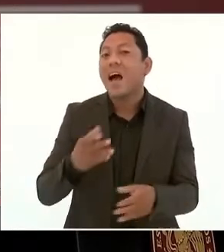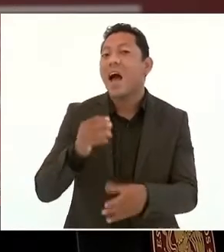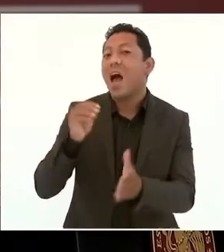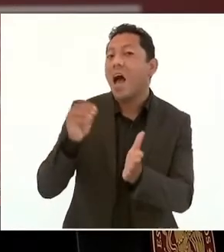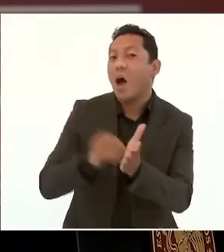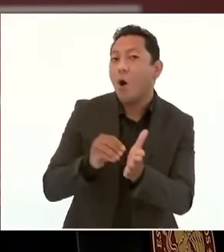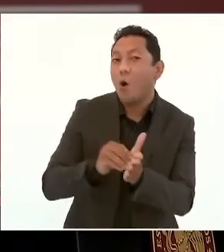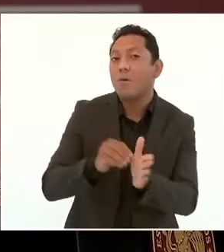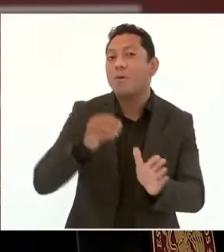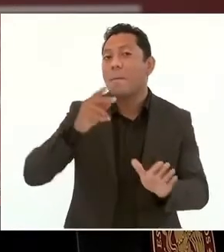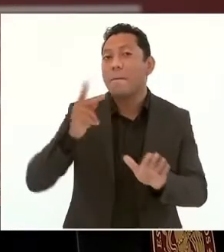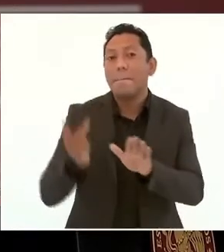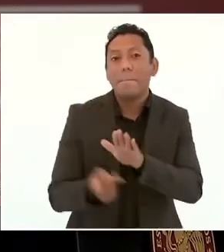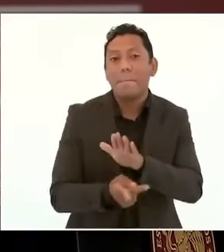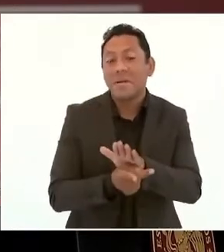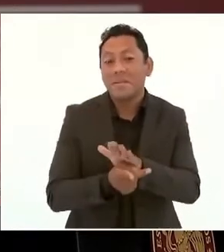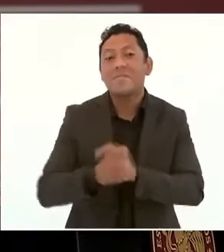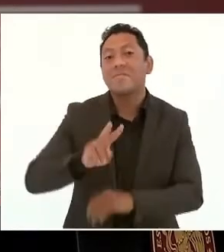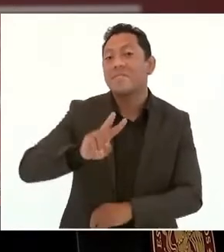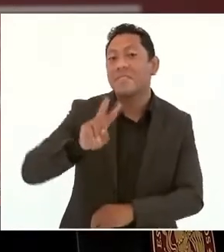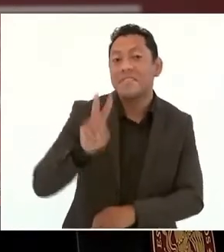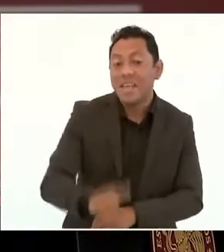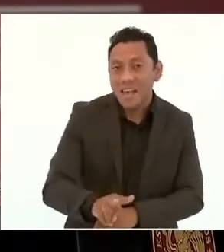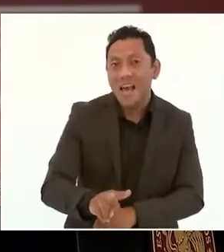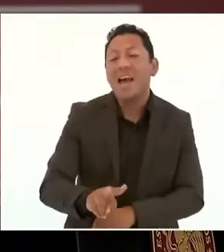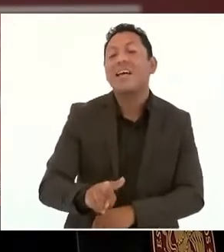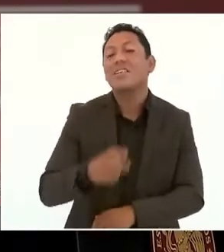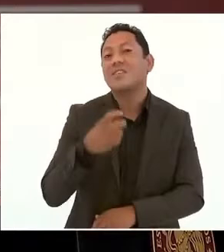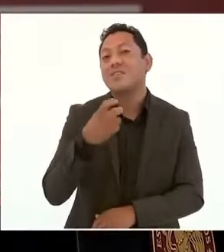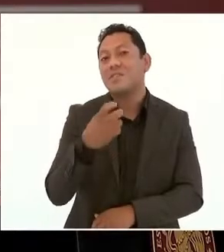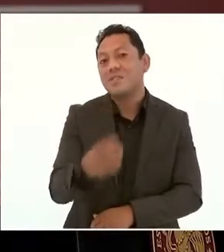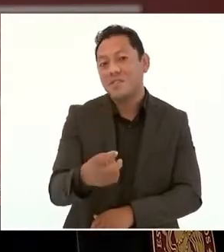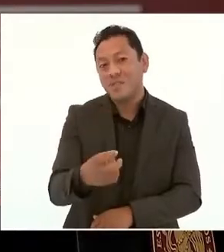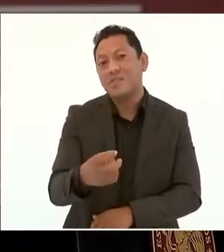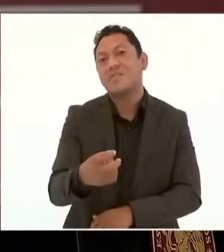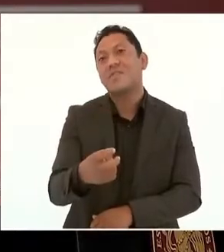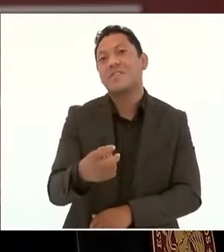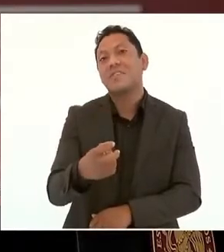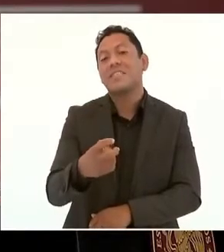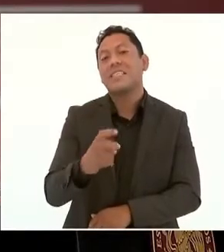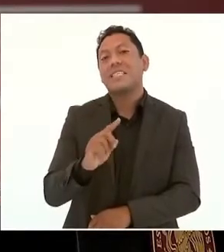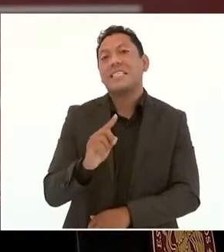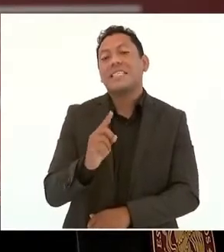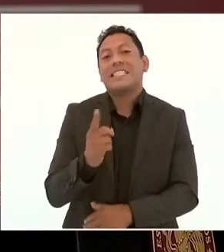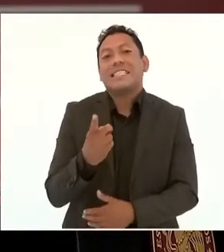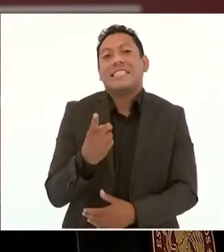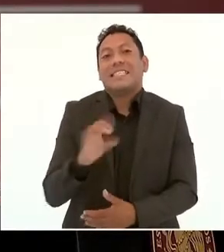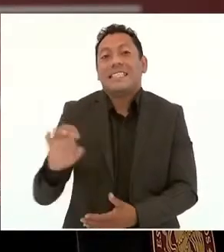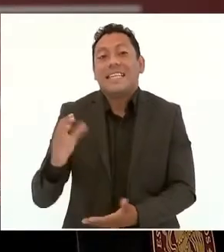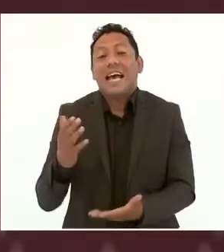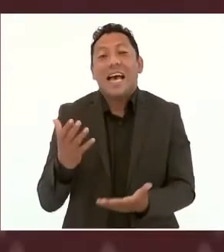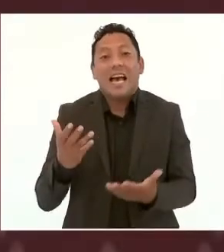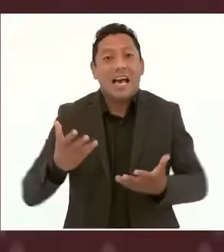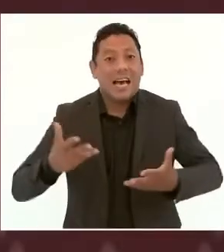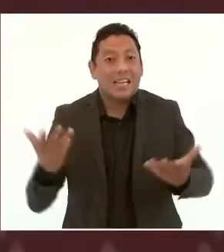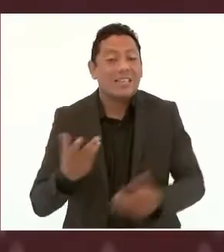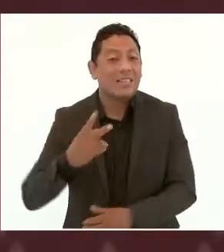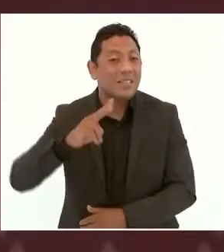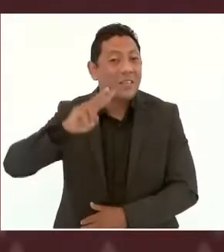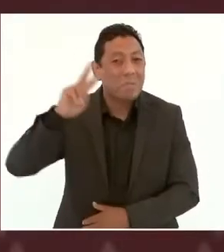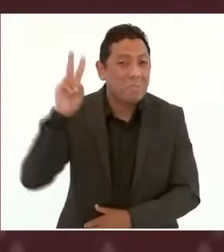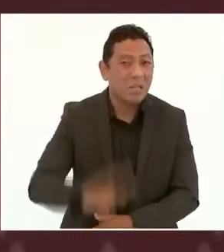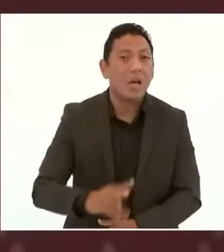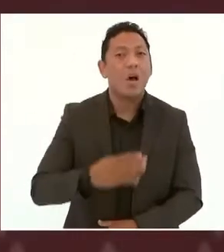pendiente, es una asignatura pendiente el de hacer realidad